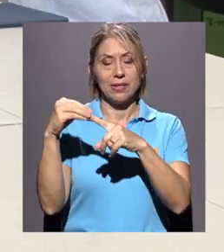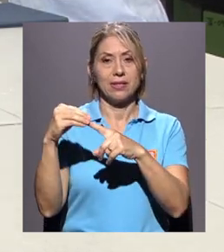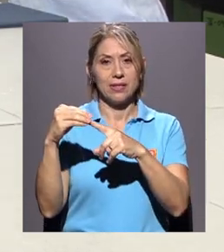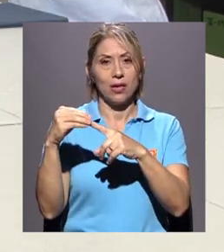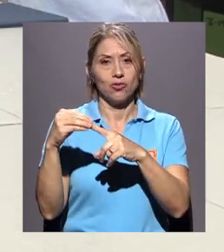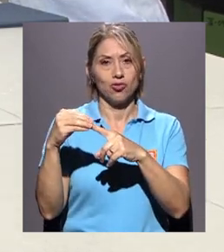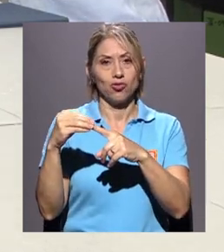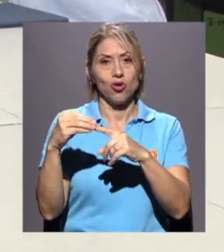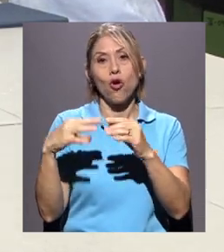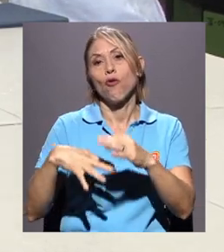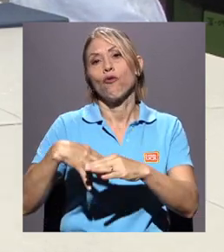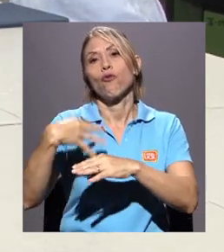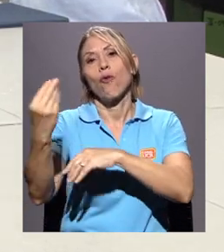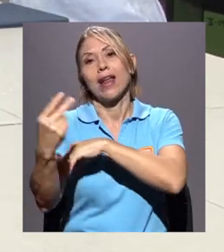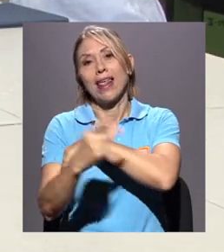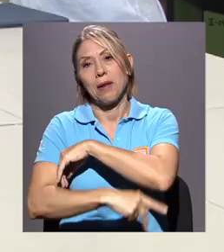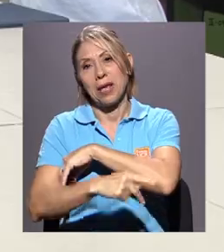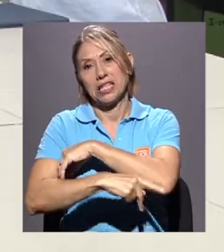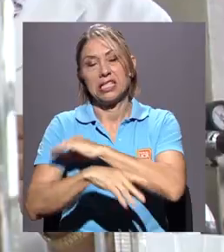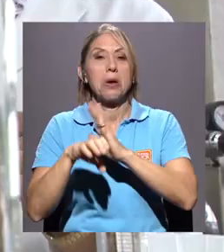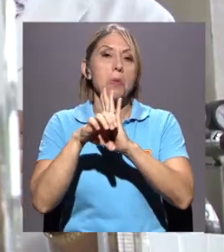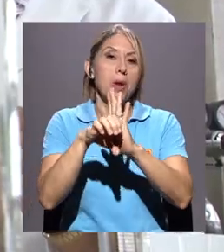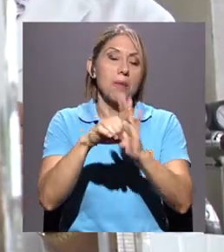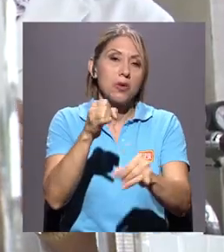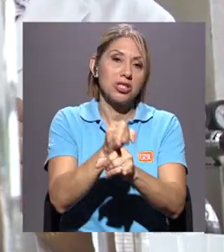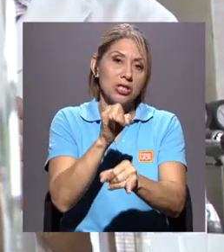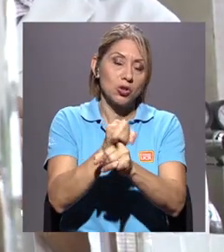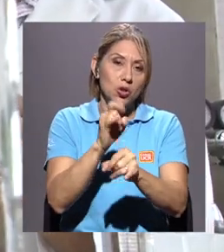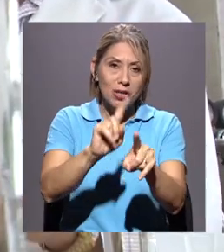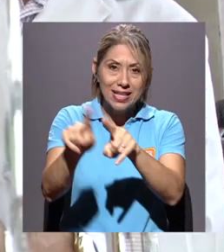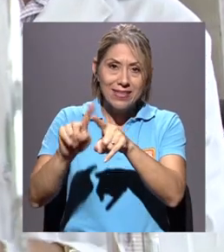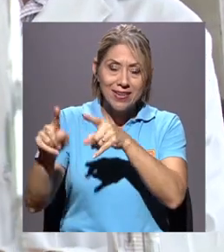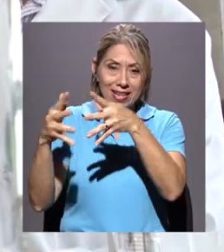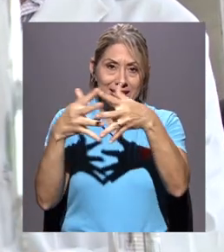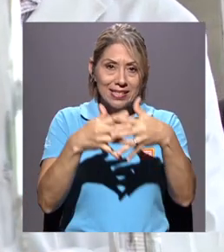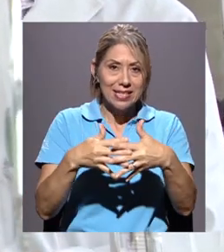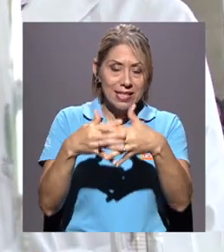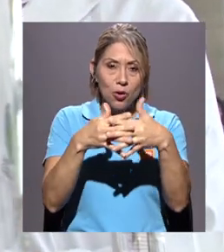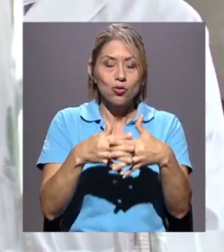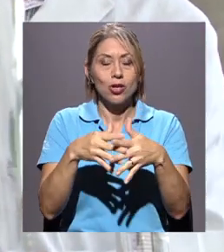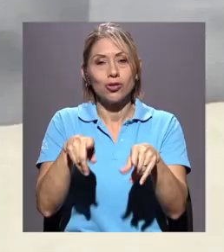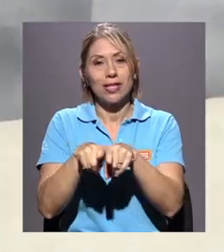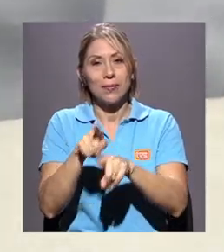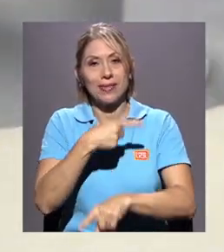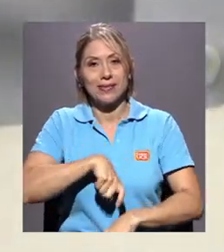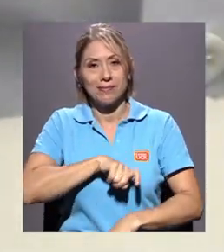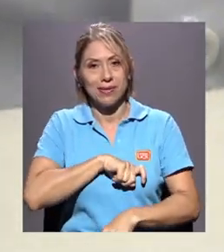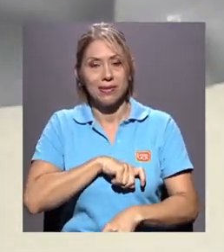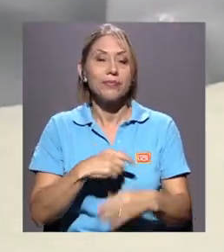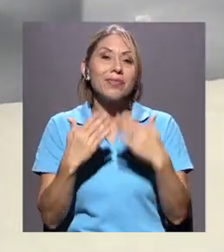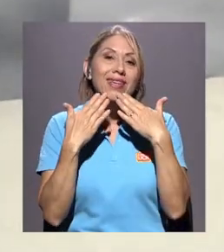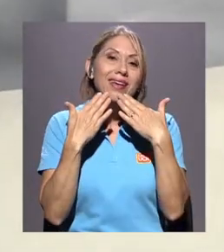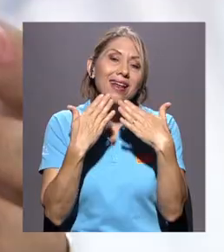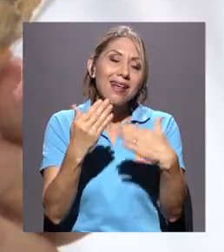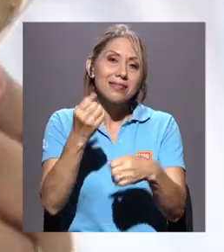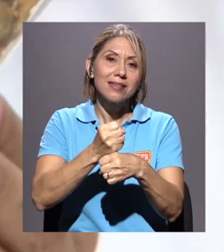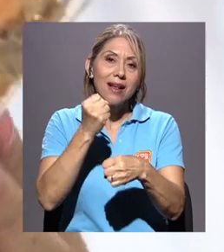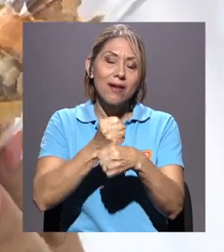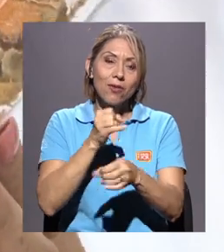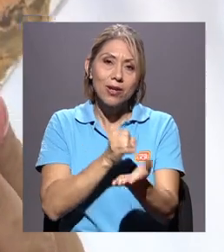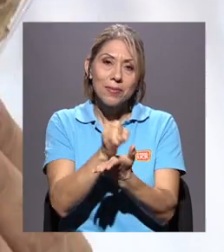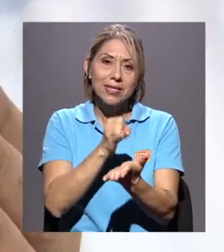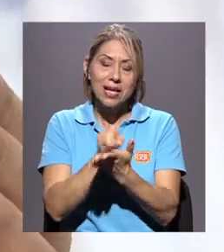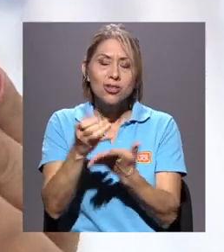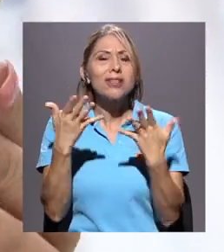especializados fuera del país, por ejemplo en instituciones en Estados Unidos y en España. Gracias a la amplia labor investigativa,